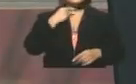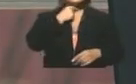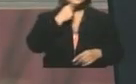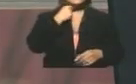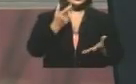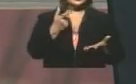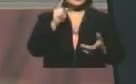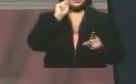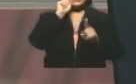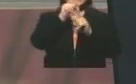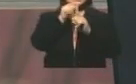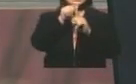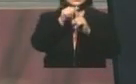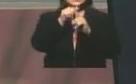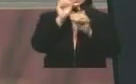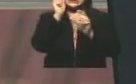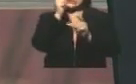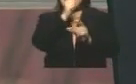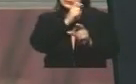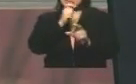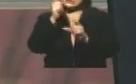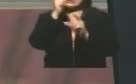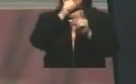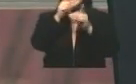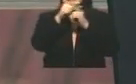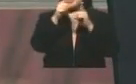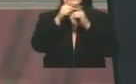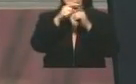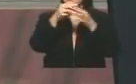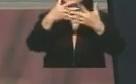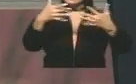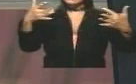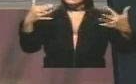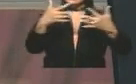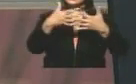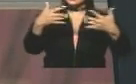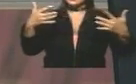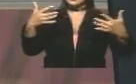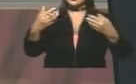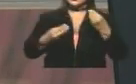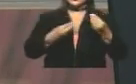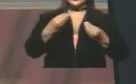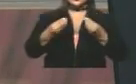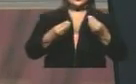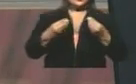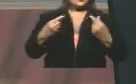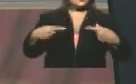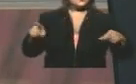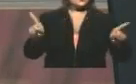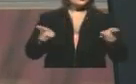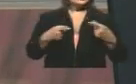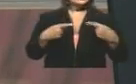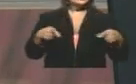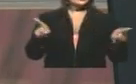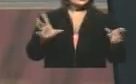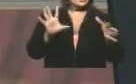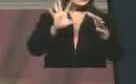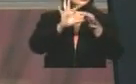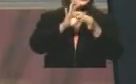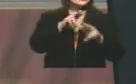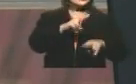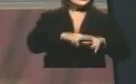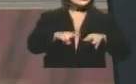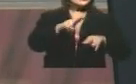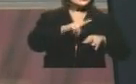que hagamos énfasis allí, le pongamos la lupa a esa frase que estás diciendo. ¿Cuál es la relación musical de los